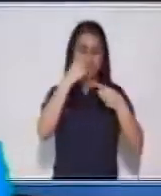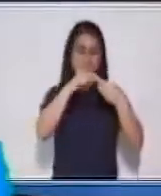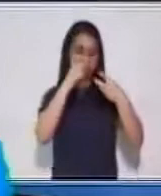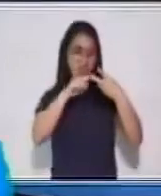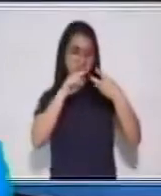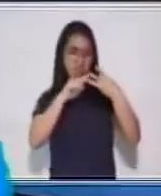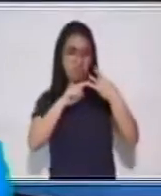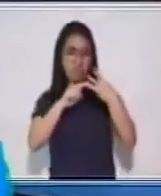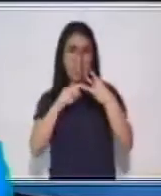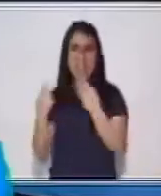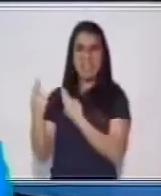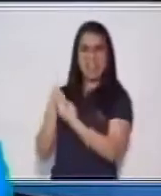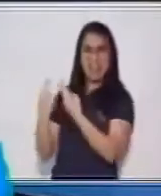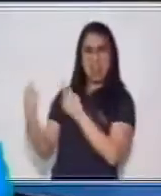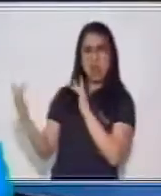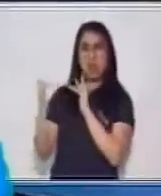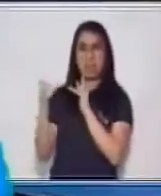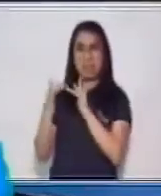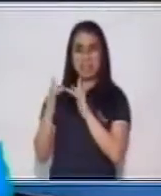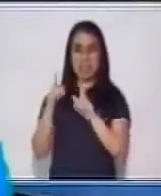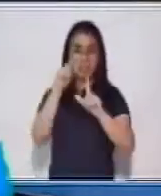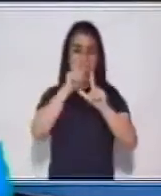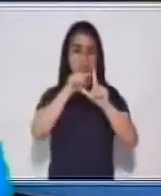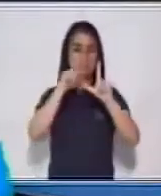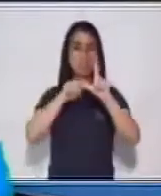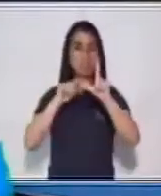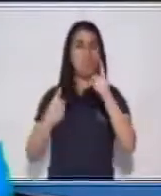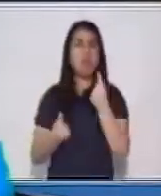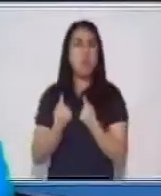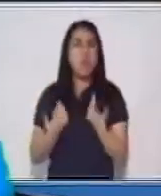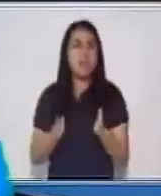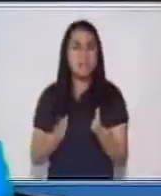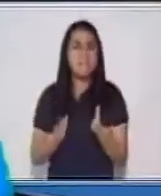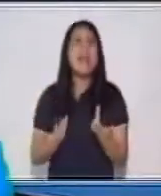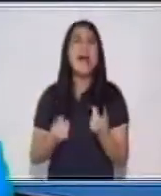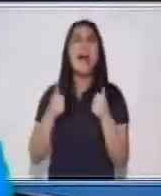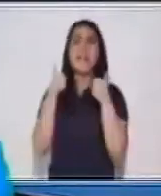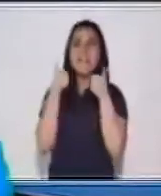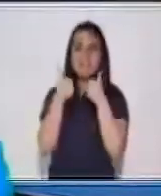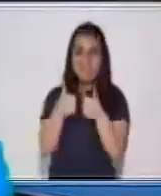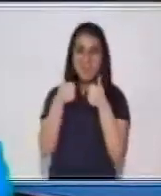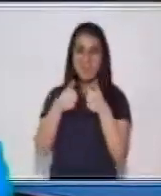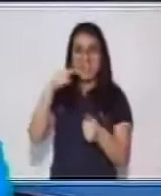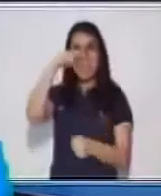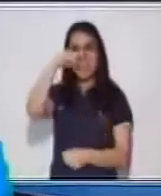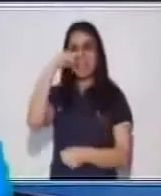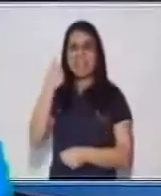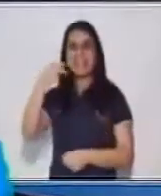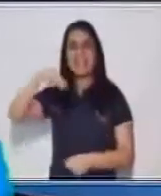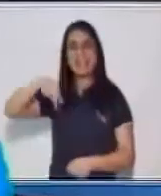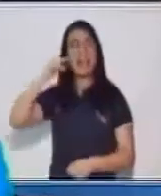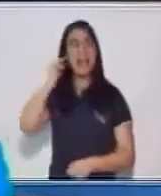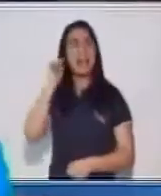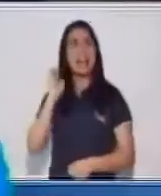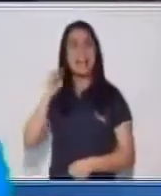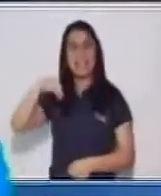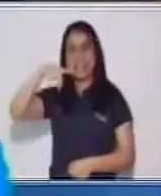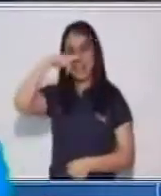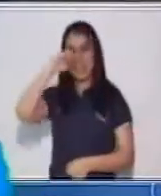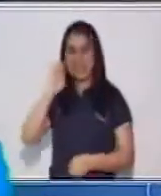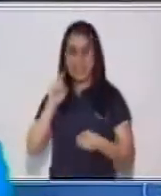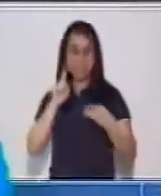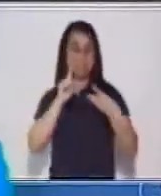Muy bien, la tangente. Ahora vamos a utilizar la función tangente. Entonces